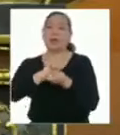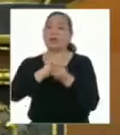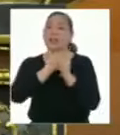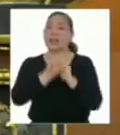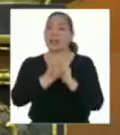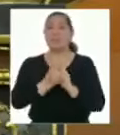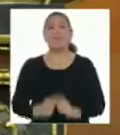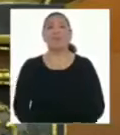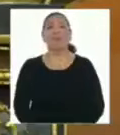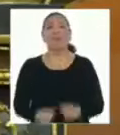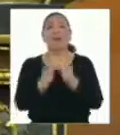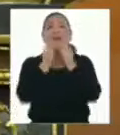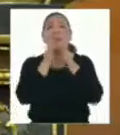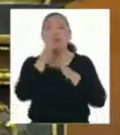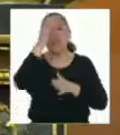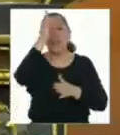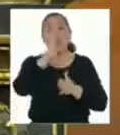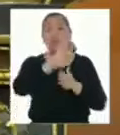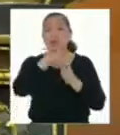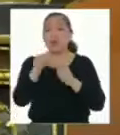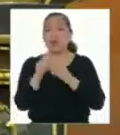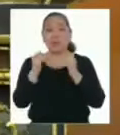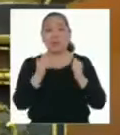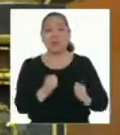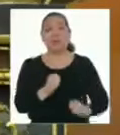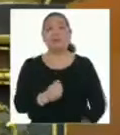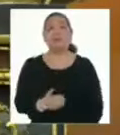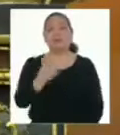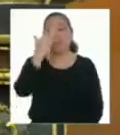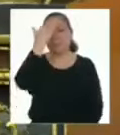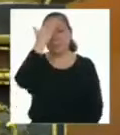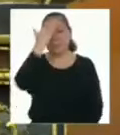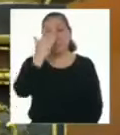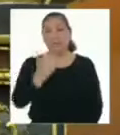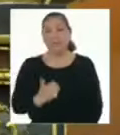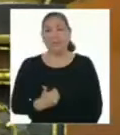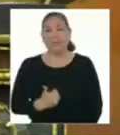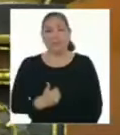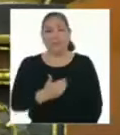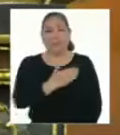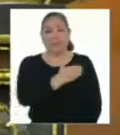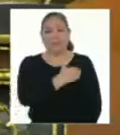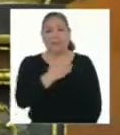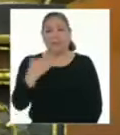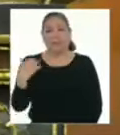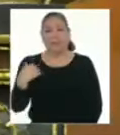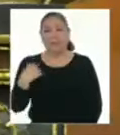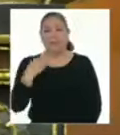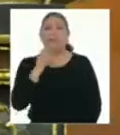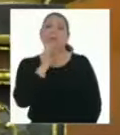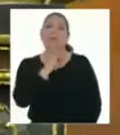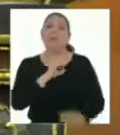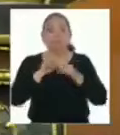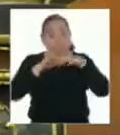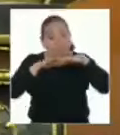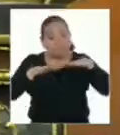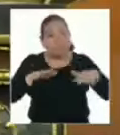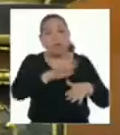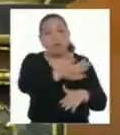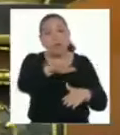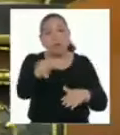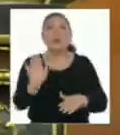transforma. La bendición de Dios Todopoderoso, Padre, Hijo y Espíritu Santo, descienda